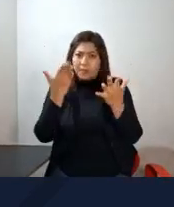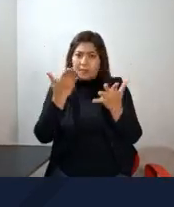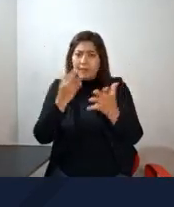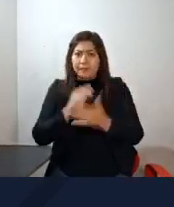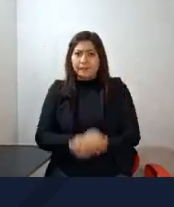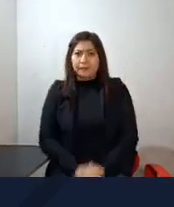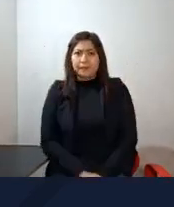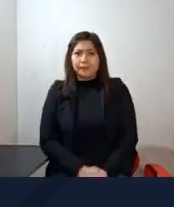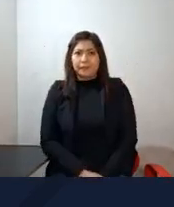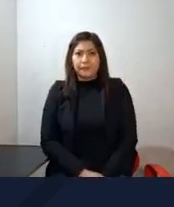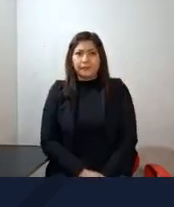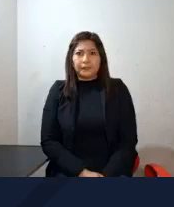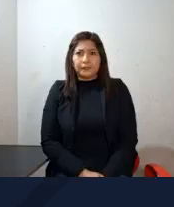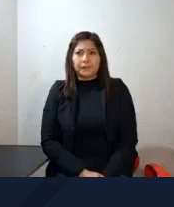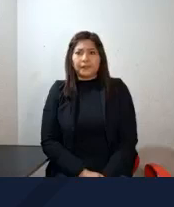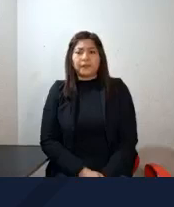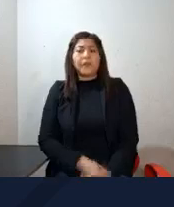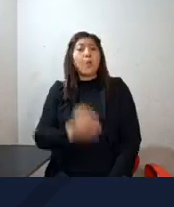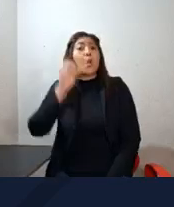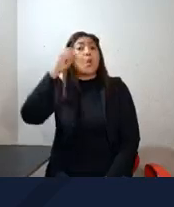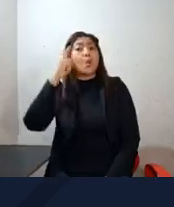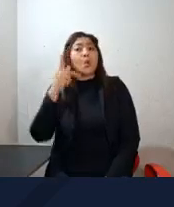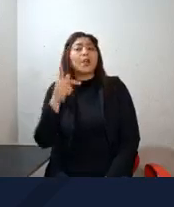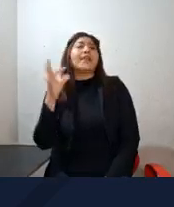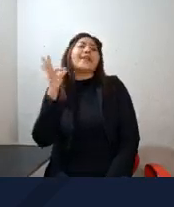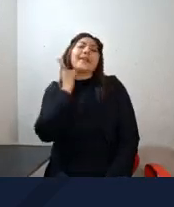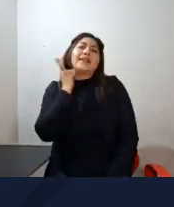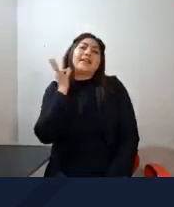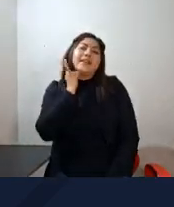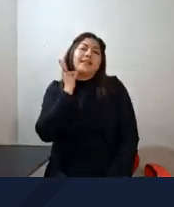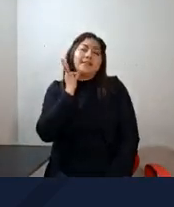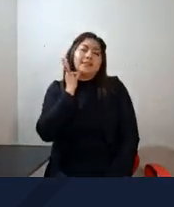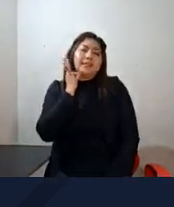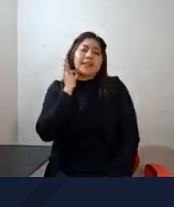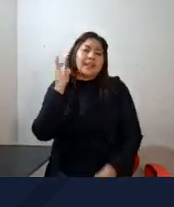Ok, entonces, ¿en la fiscalía o en la defensoría?